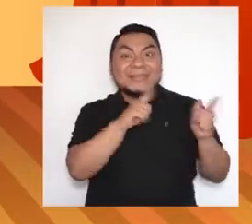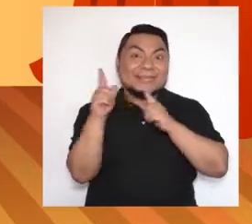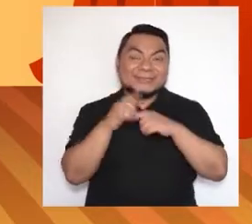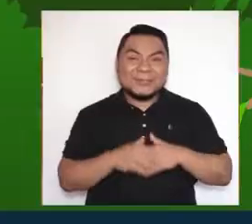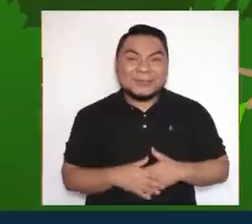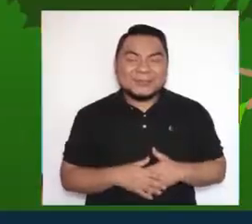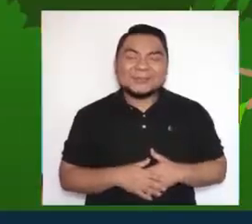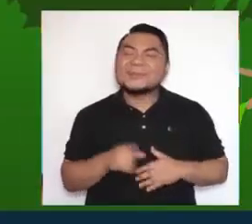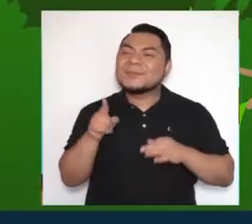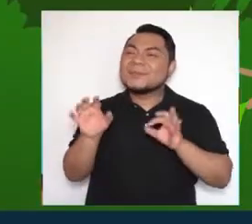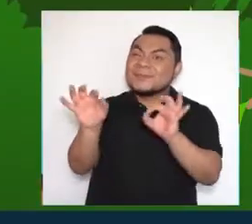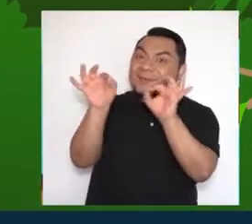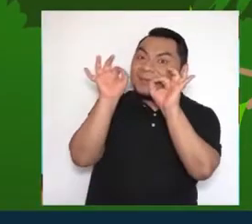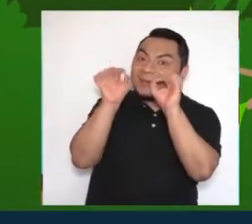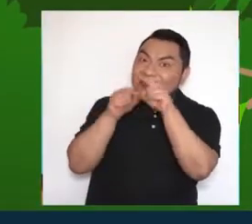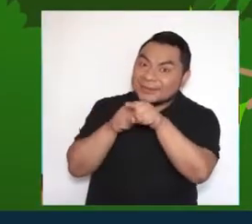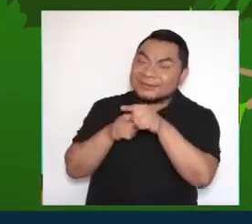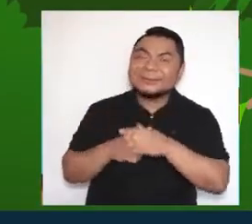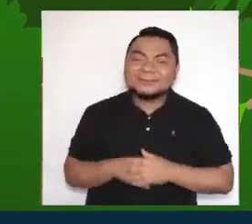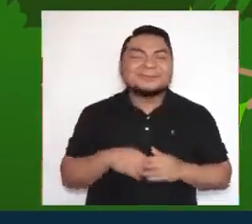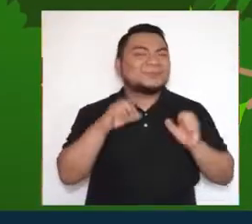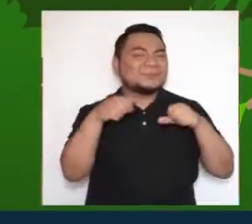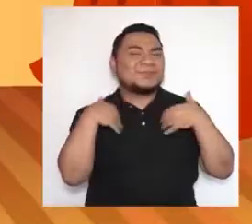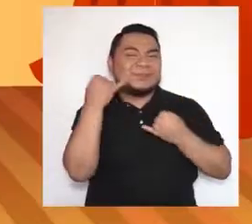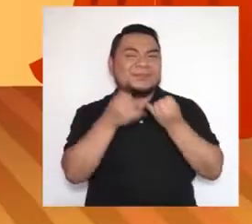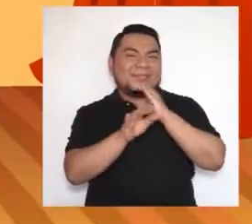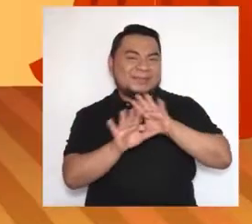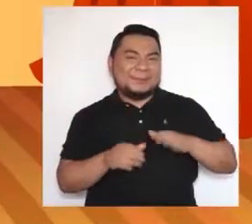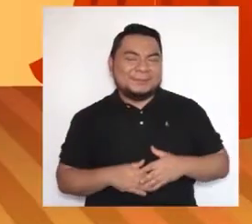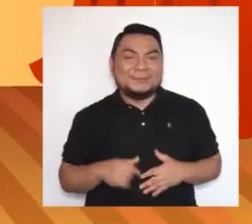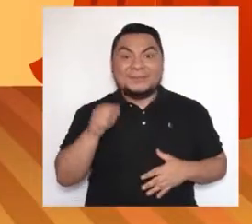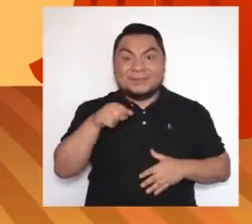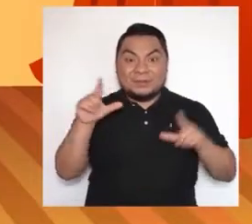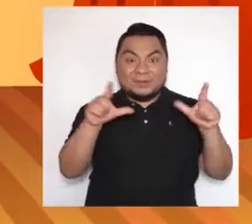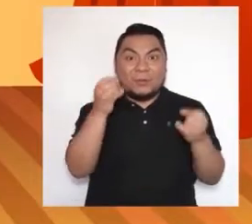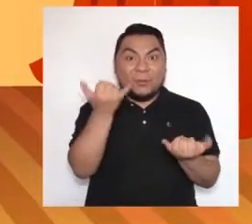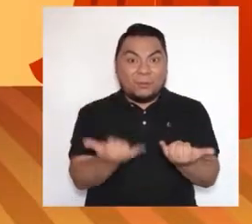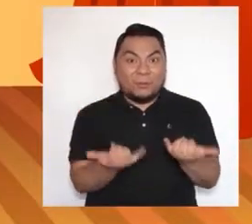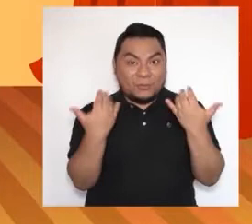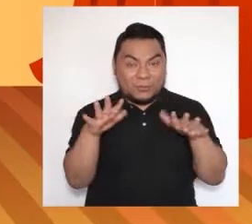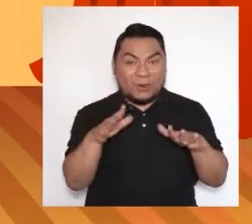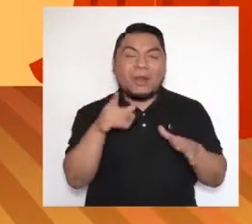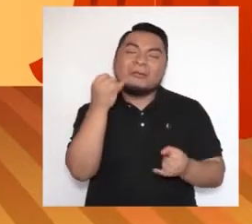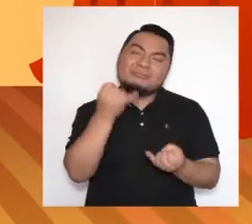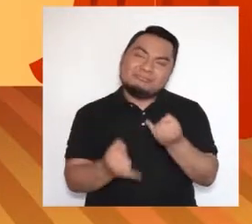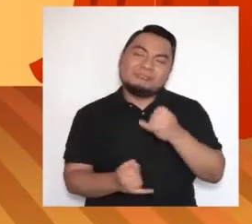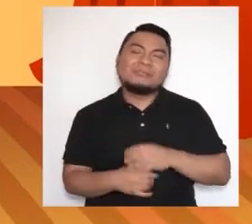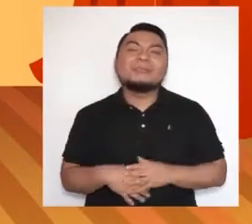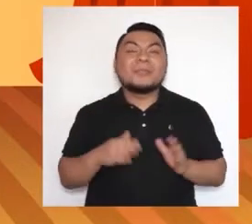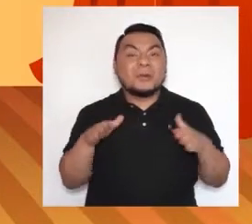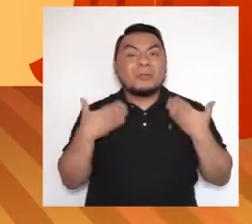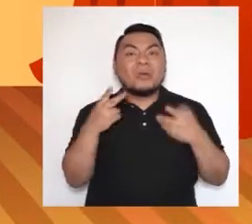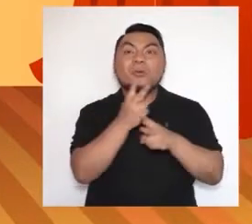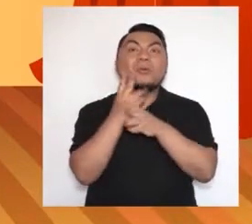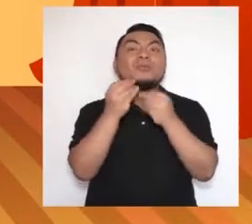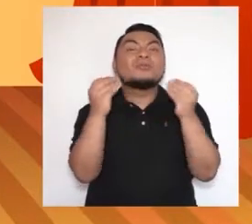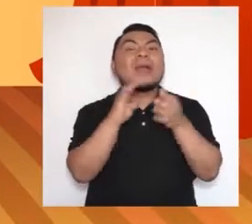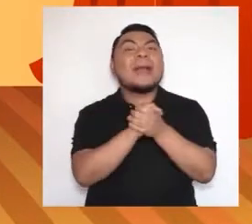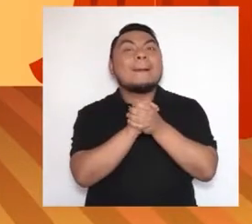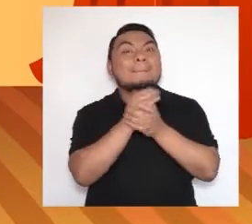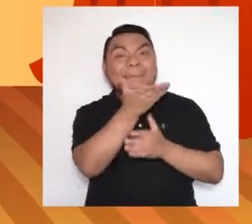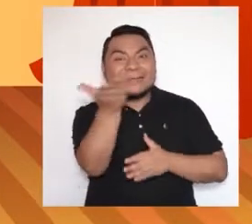¡Lista! ¡Excelente! Sí, ya terminé. Como el programa de hoy ya se terminó,